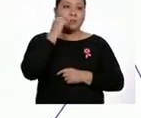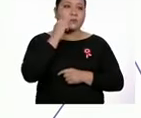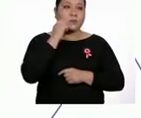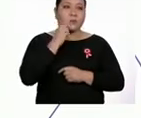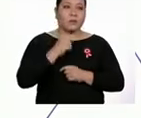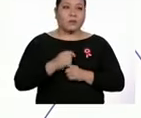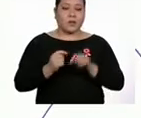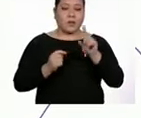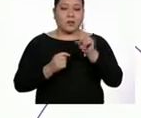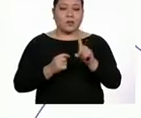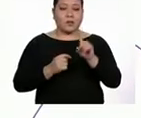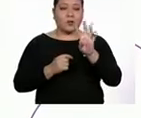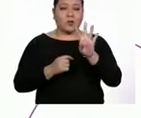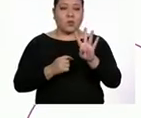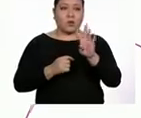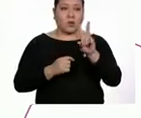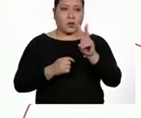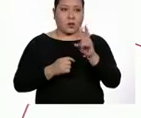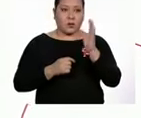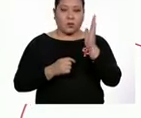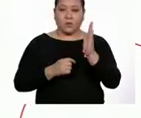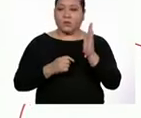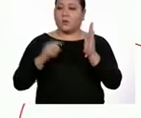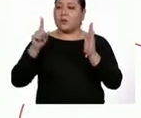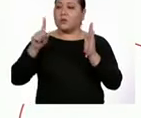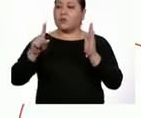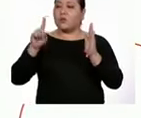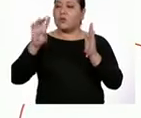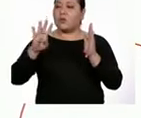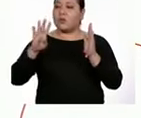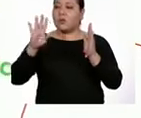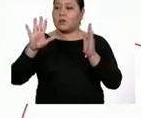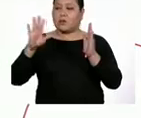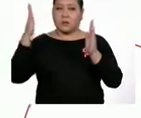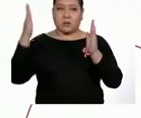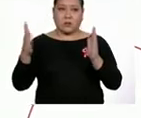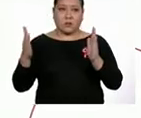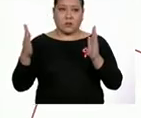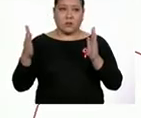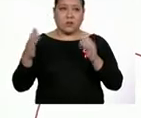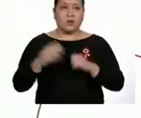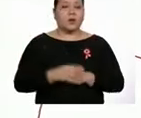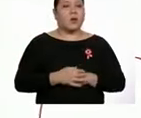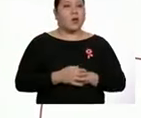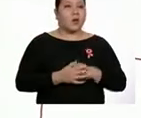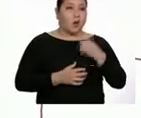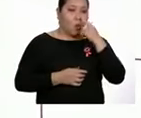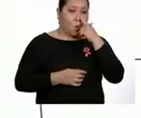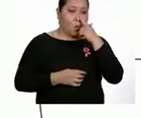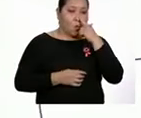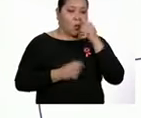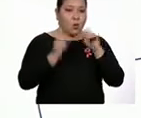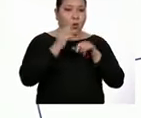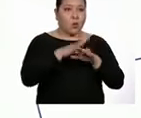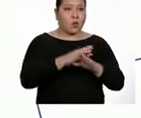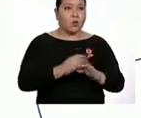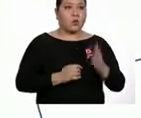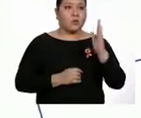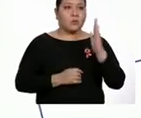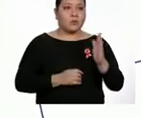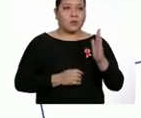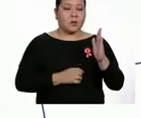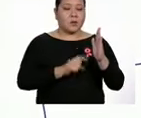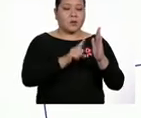desde 142 hasta el 145, mientras que entre los meses de junio y julio lo hizo